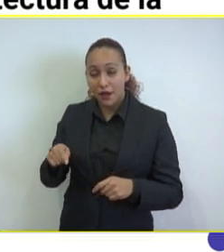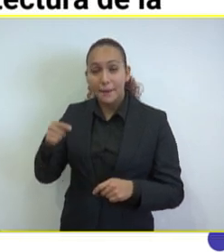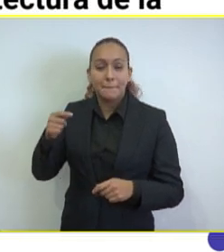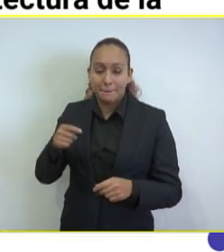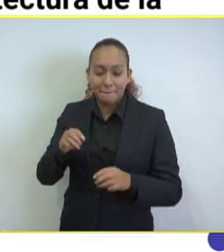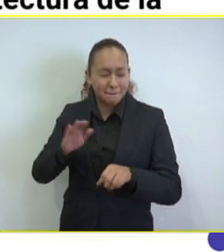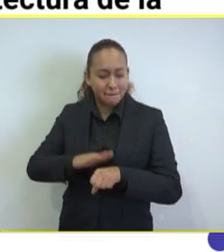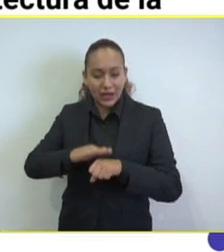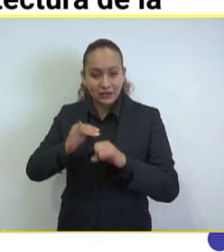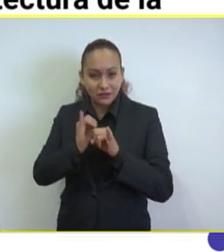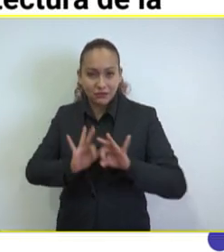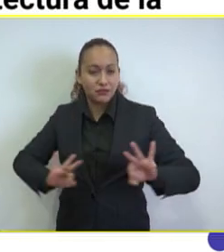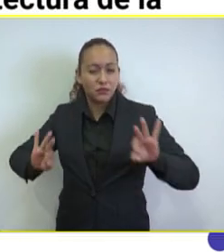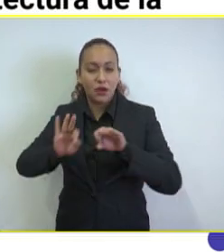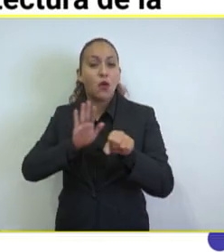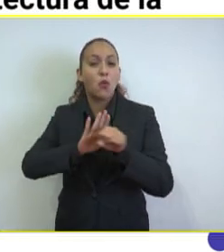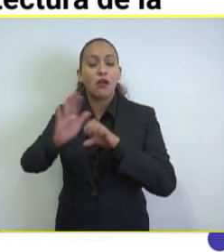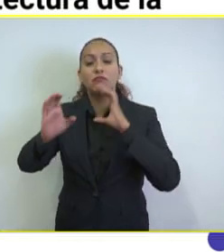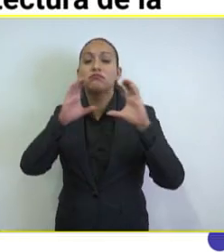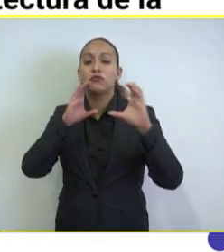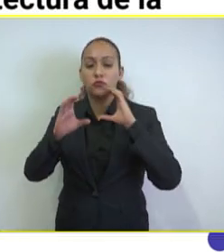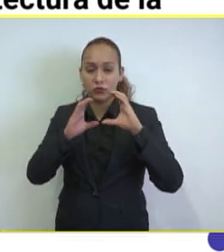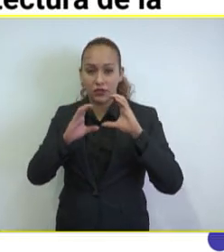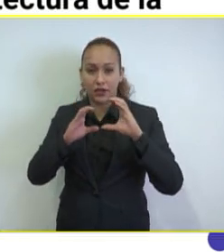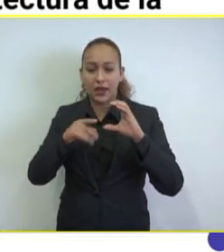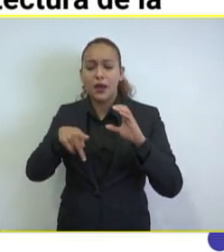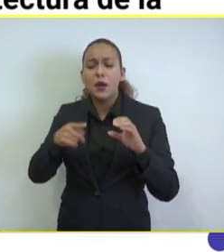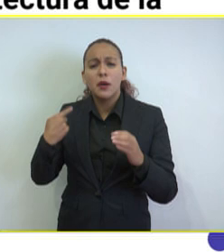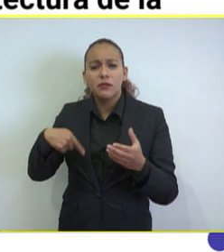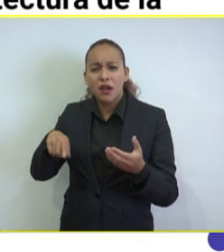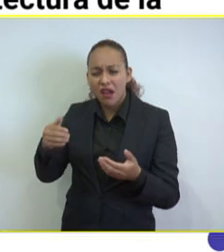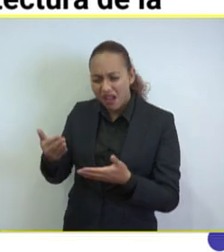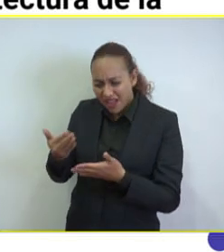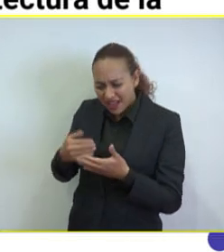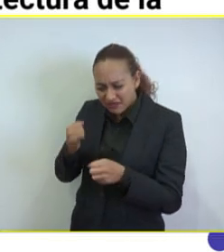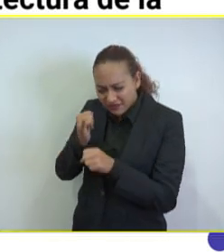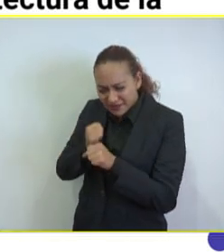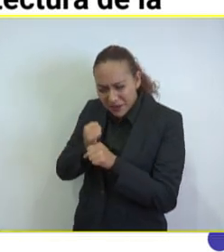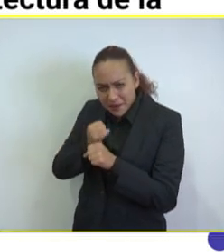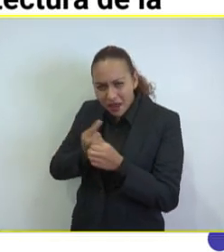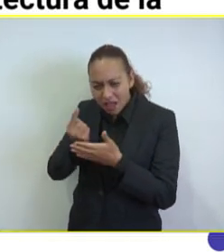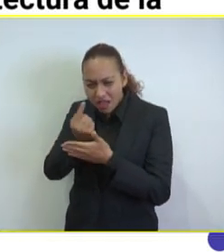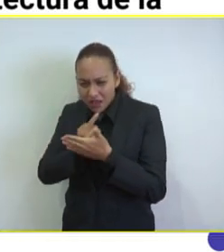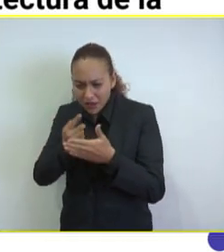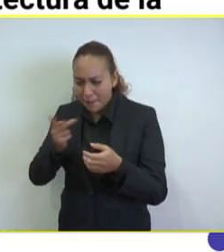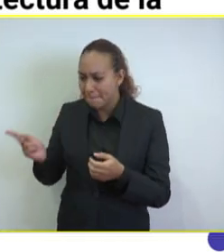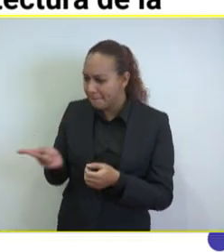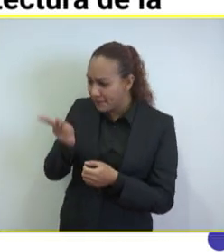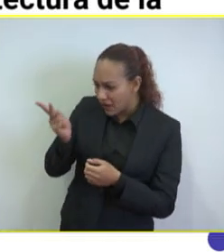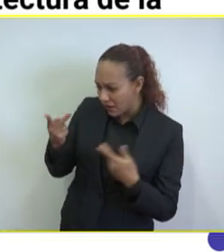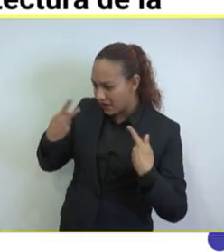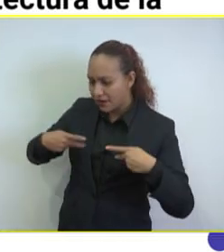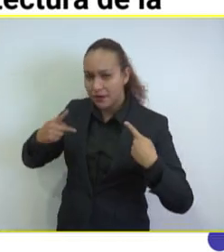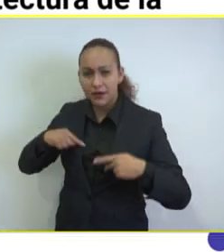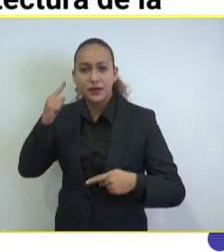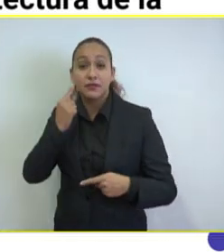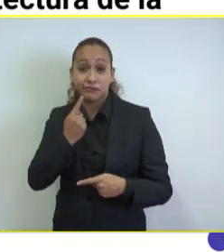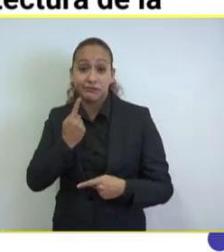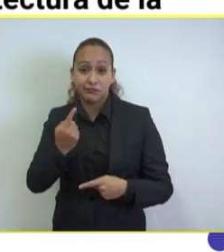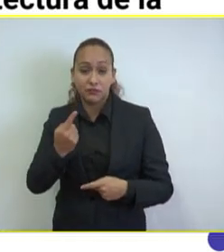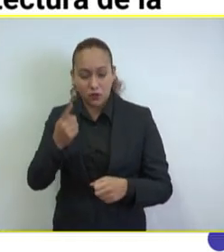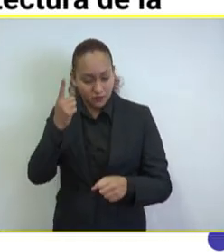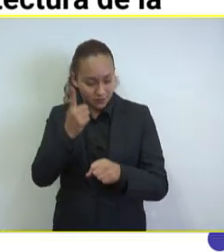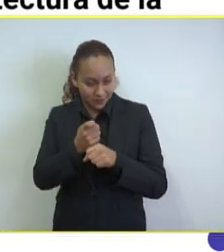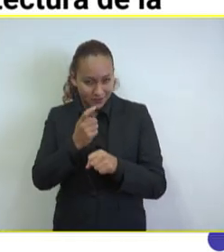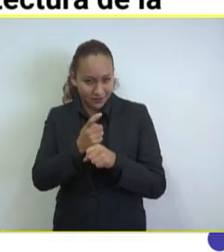necesidades comunicativas, sino también ciertos criterios en cuanto al diseño de experiencia y a la usabilidad. Por ejemplo, el